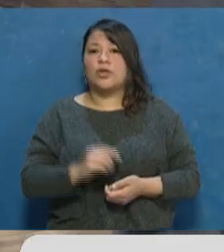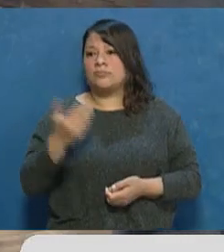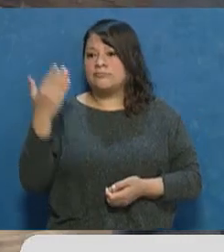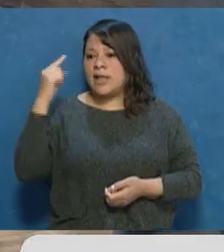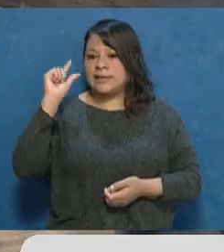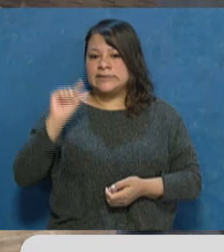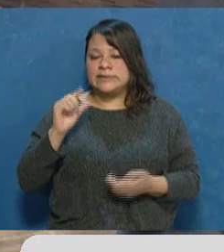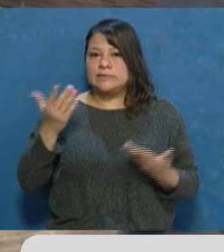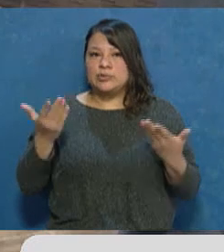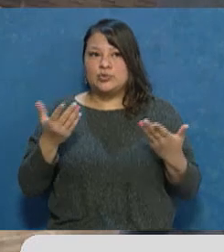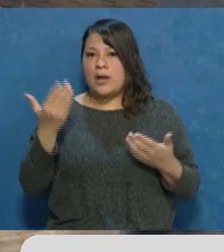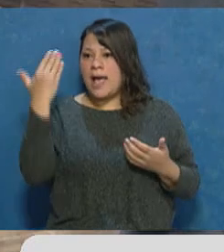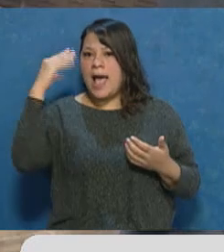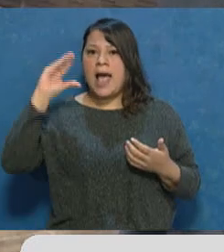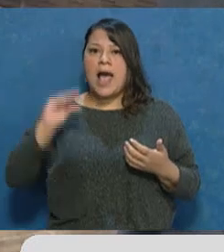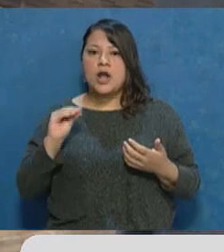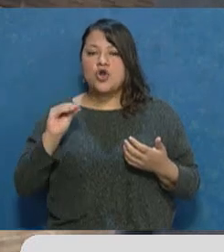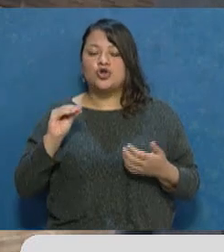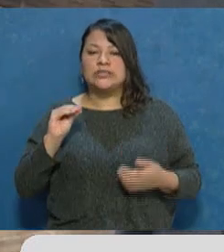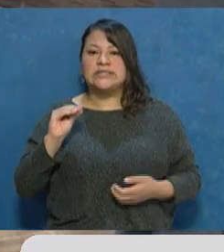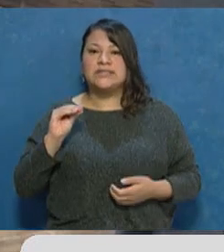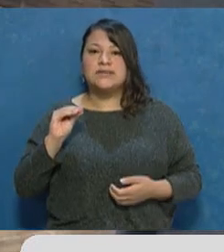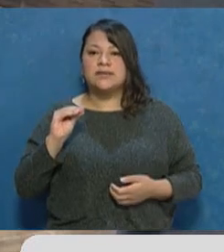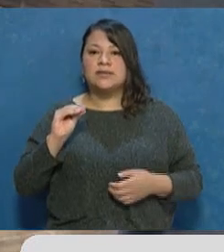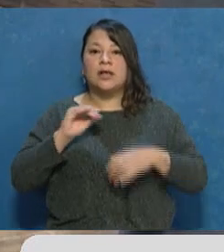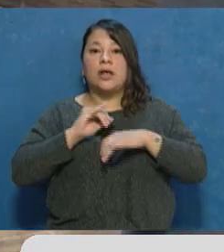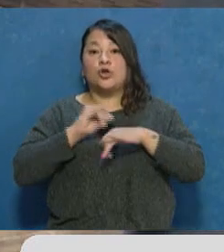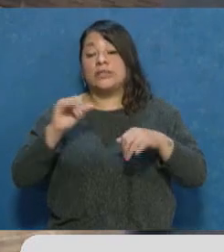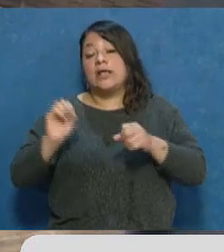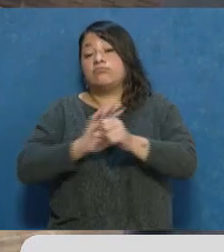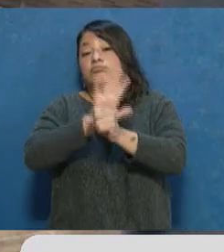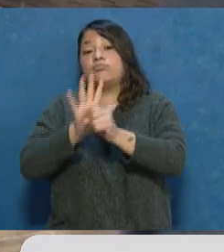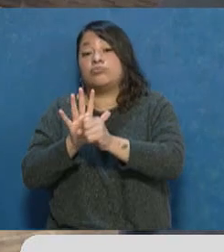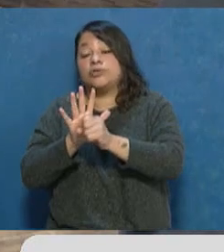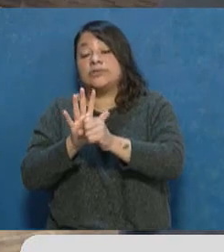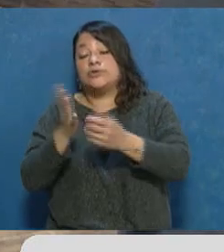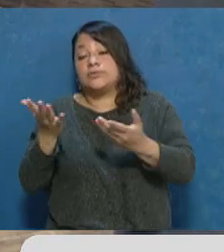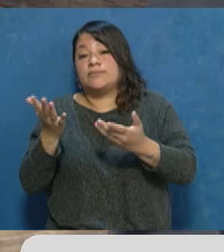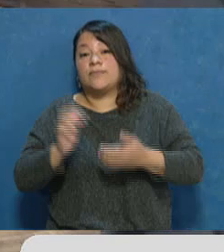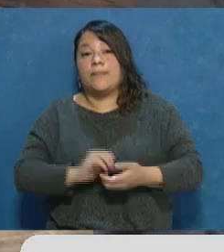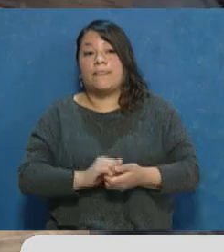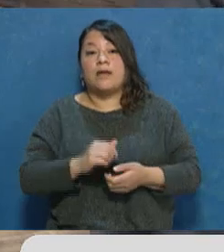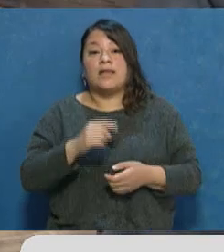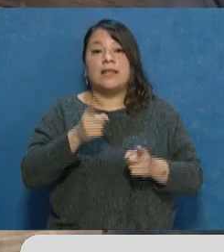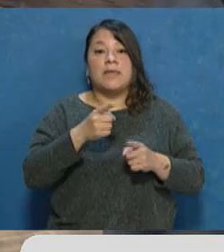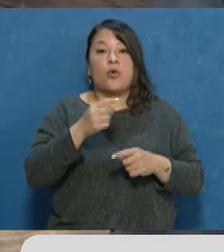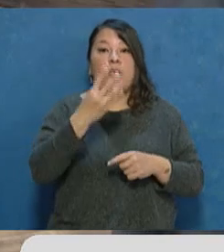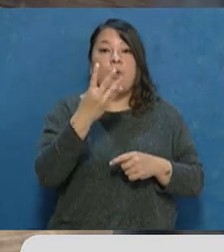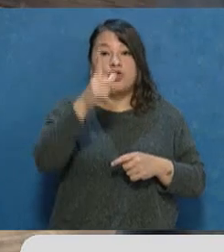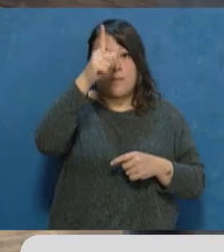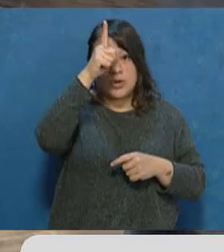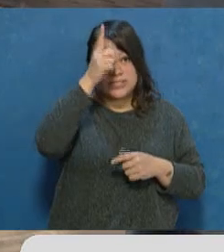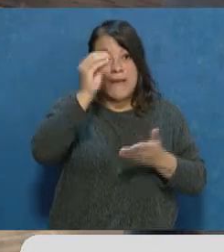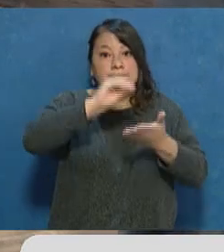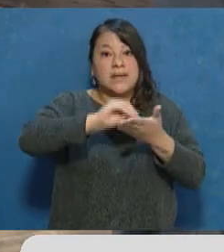reciente, anoche hemos tenido la noticia del caso positivo, hasta ahora hay 4 efectivos más que han ido a realizar